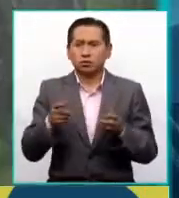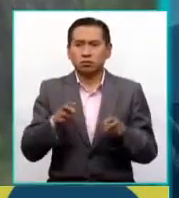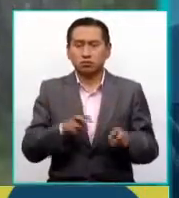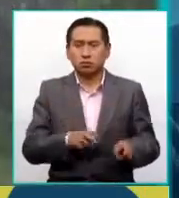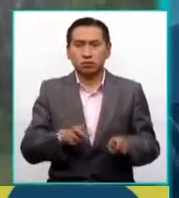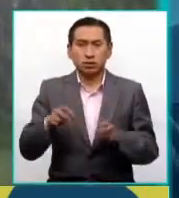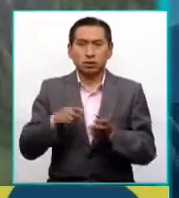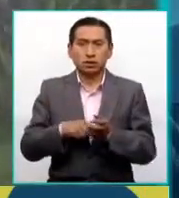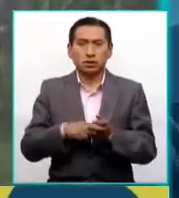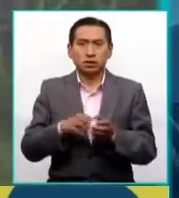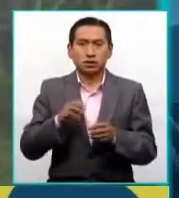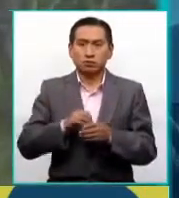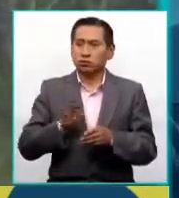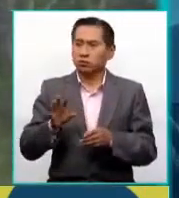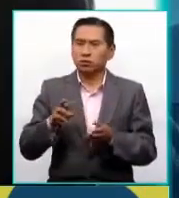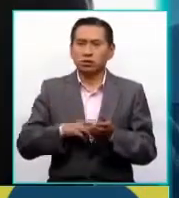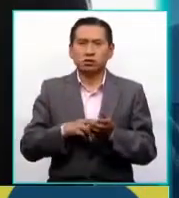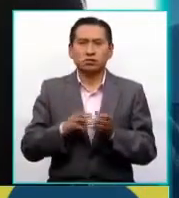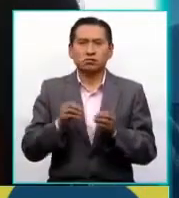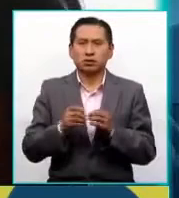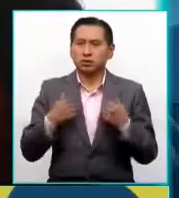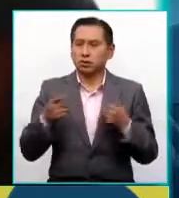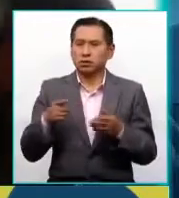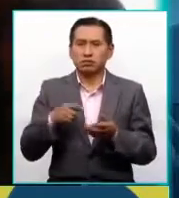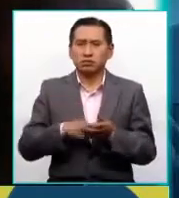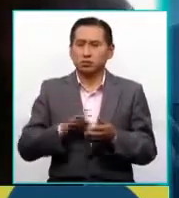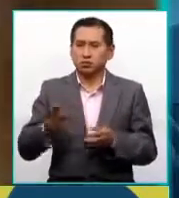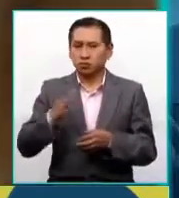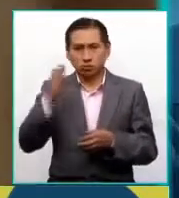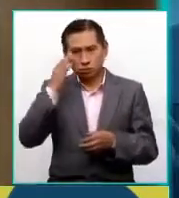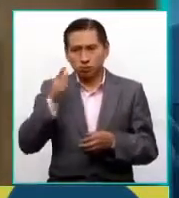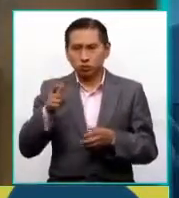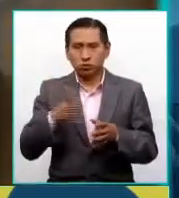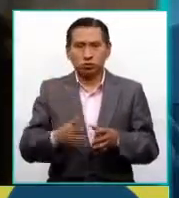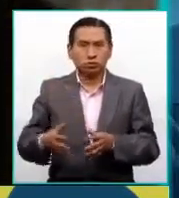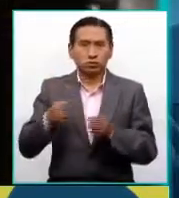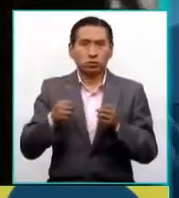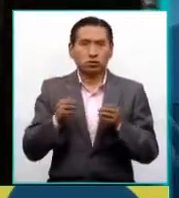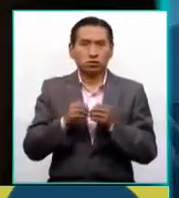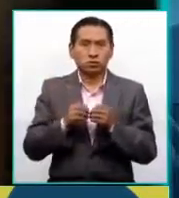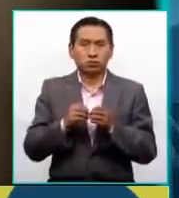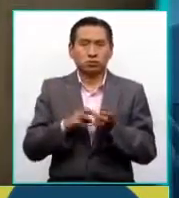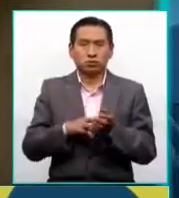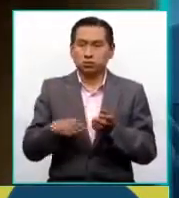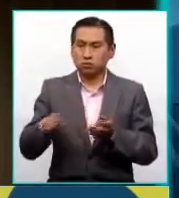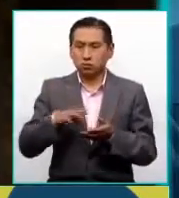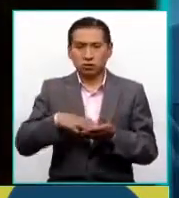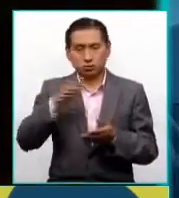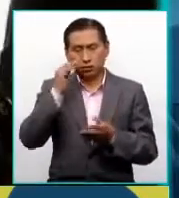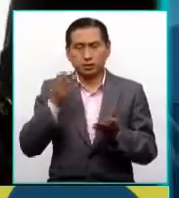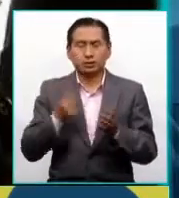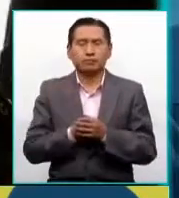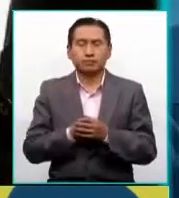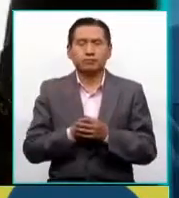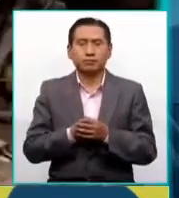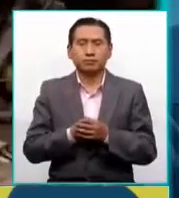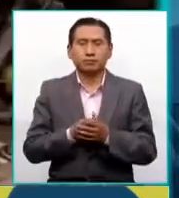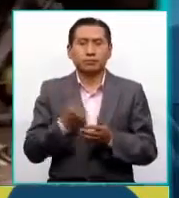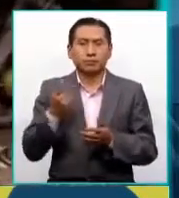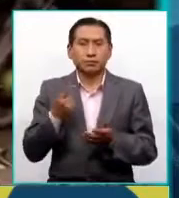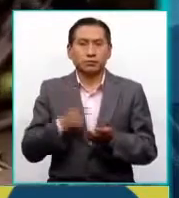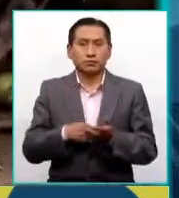viaja a convertirse, a conocer sus poderes y aprender a sanar, ¿no? Entonces